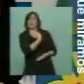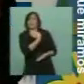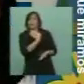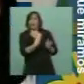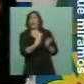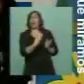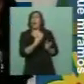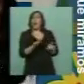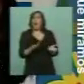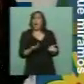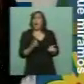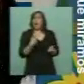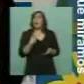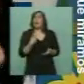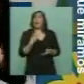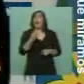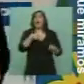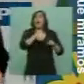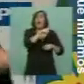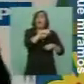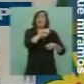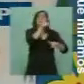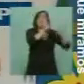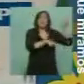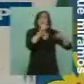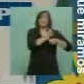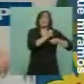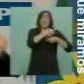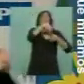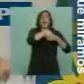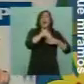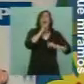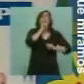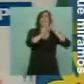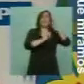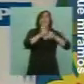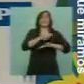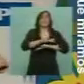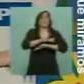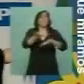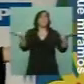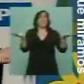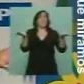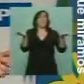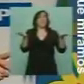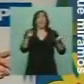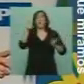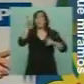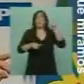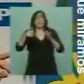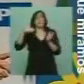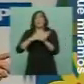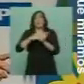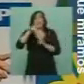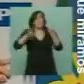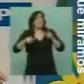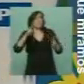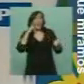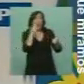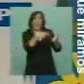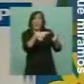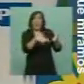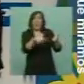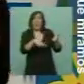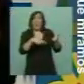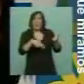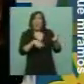mundo salvo en el caso de los que manejan la información pública O sea la que leen millones de personas y